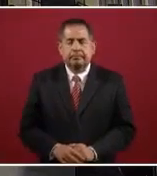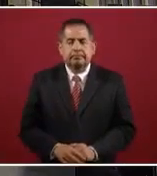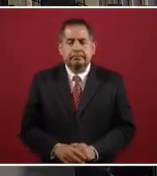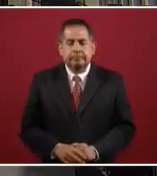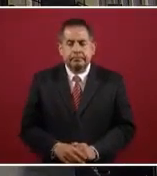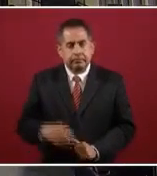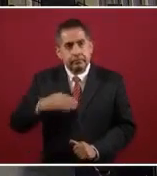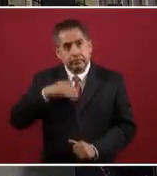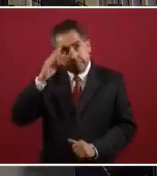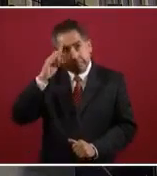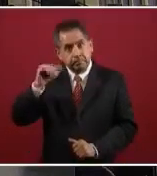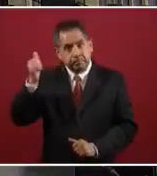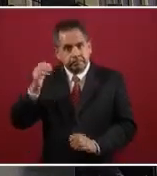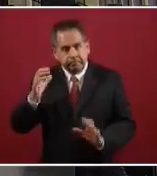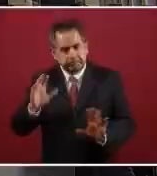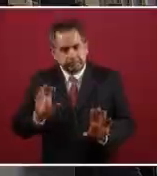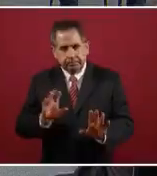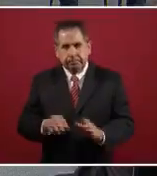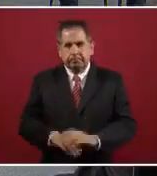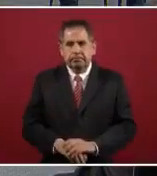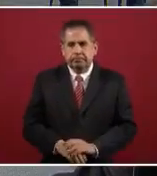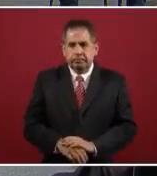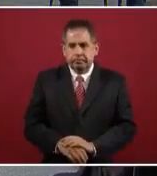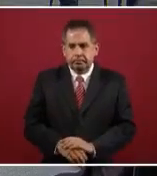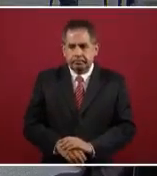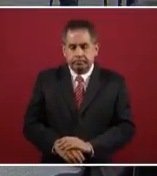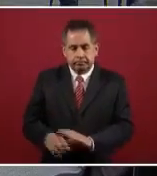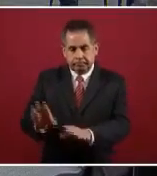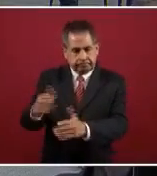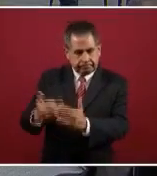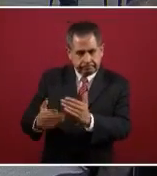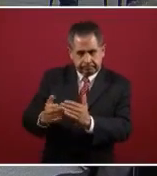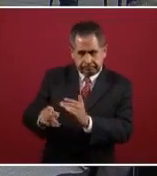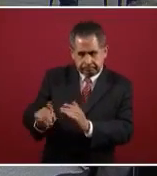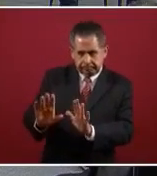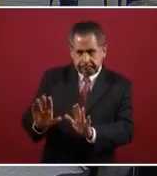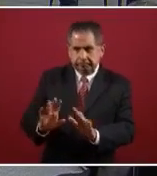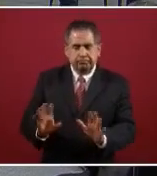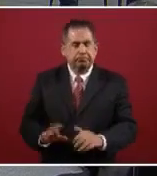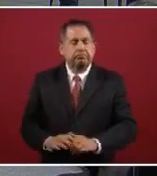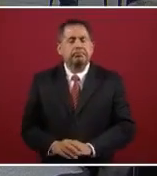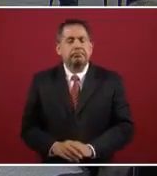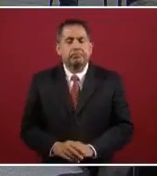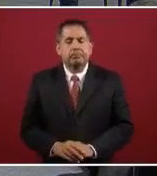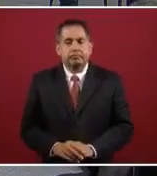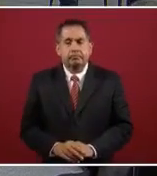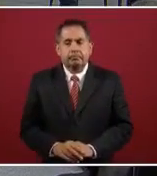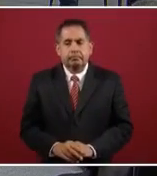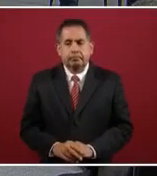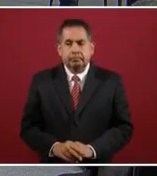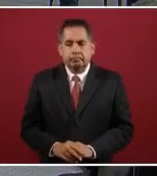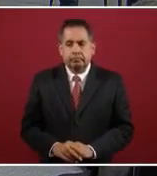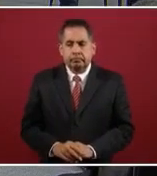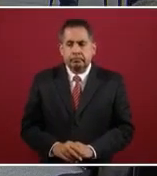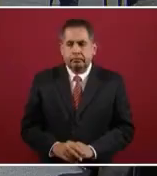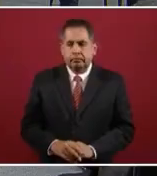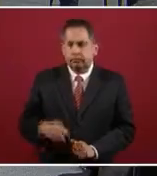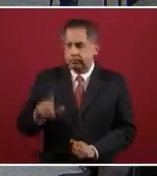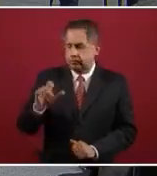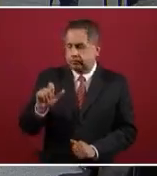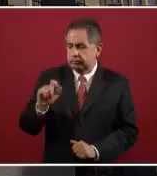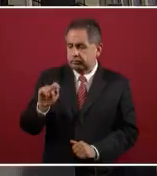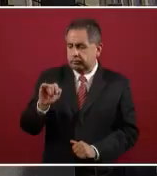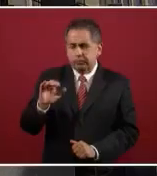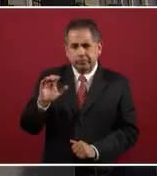Yo pensaba que falta todavía, entonces. Sheila, Leticia,